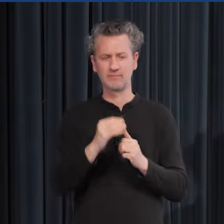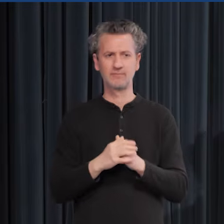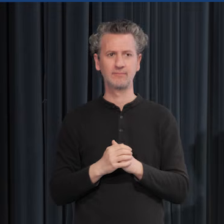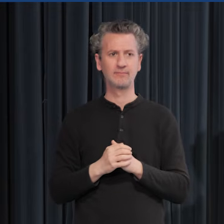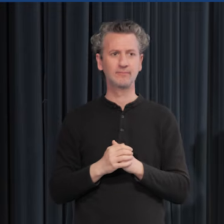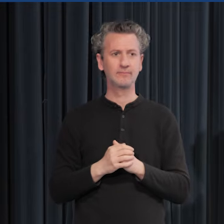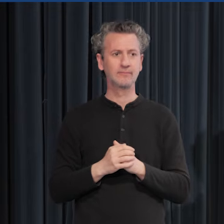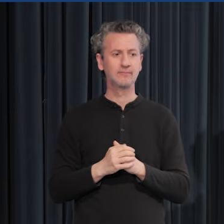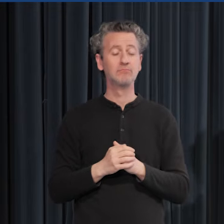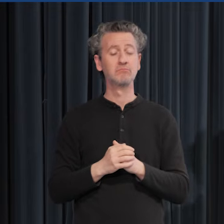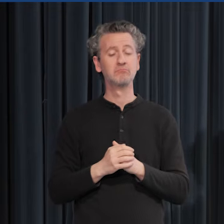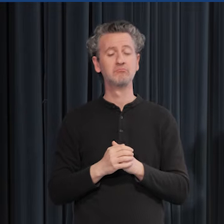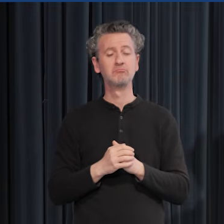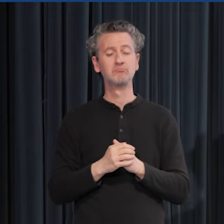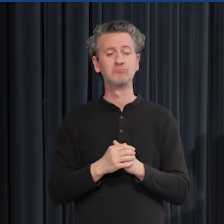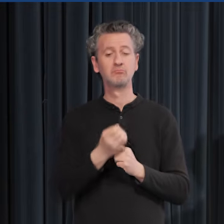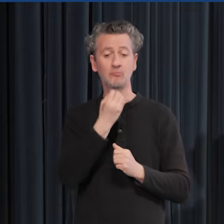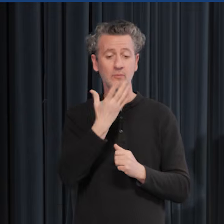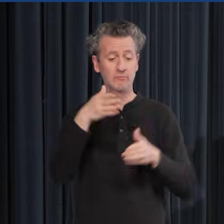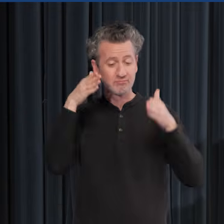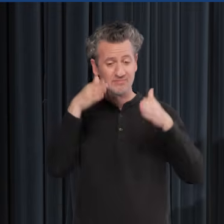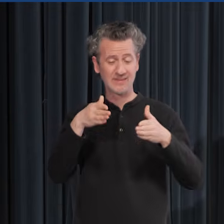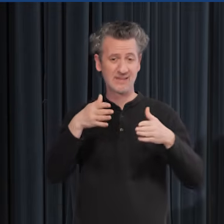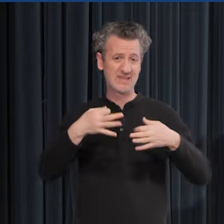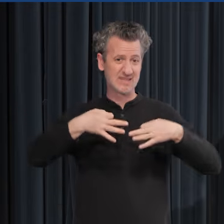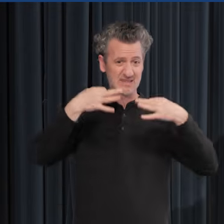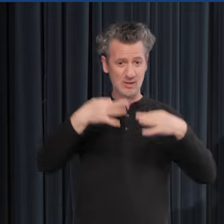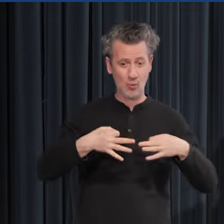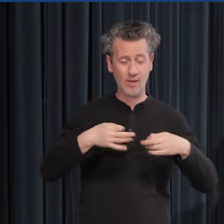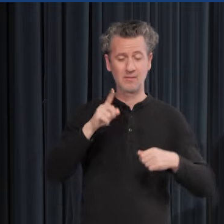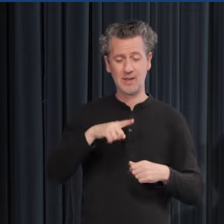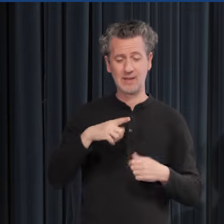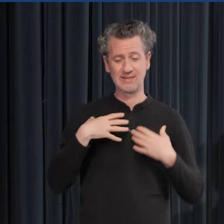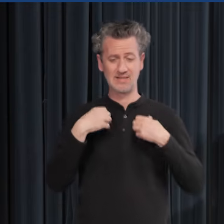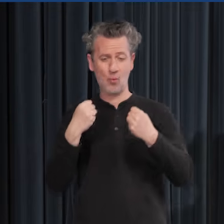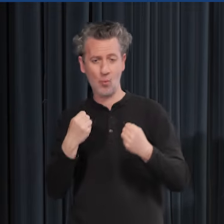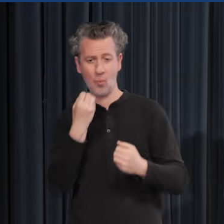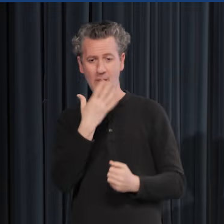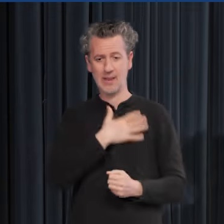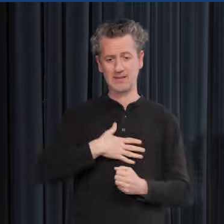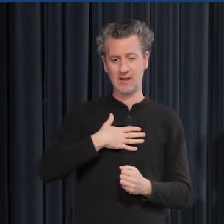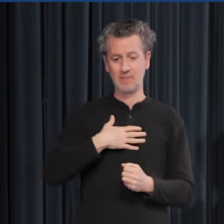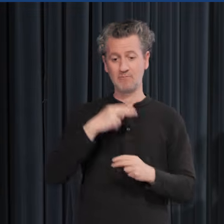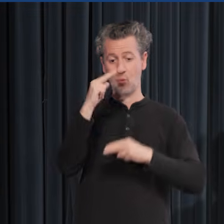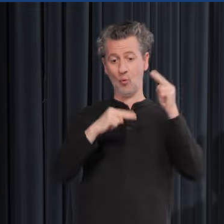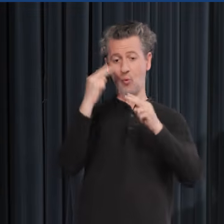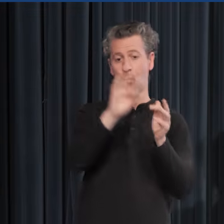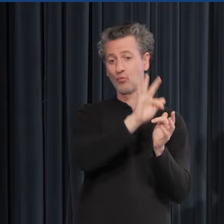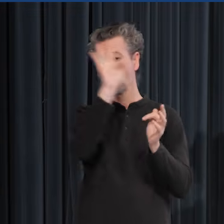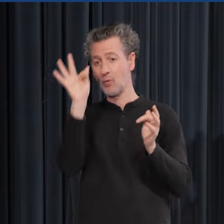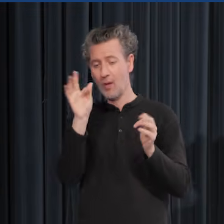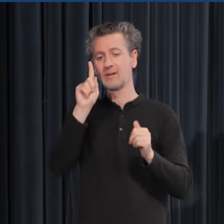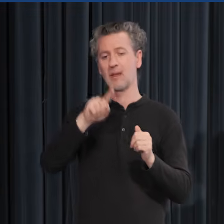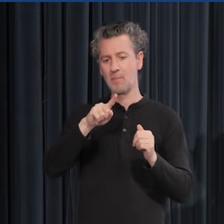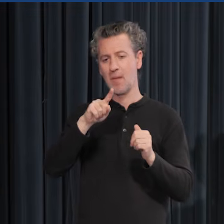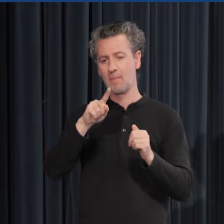Efectivamente, está muy bien que centremos la seguridad, sobre todo la salud y el bienestar, no solo durante la construcción del edificio, sino que lo ampliemos